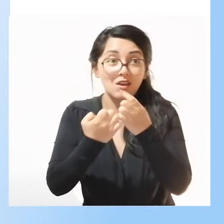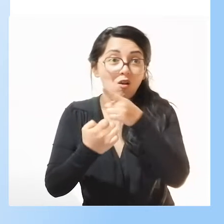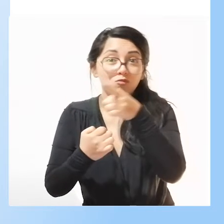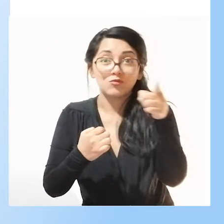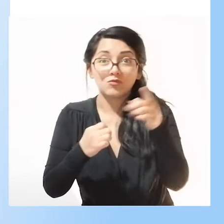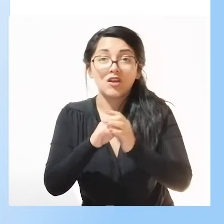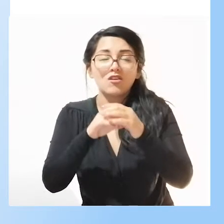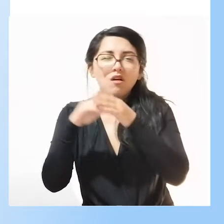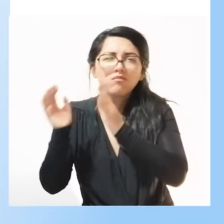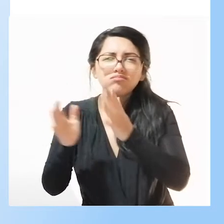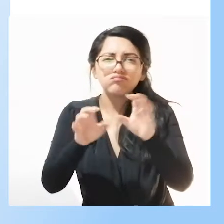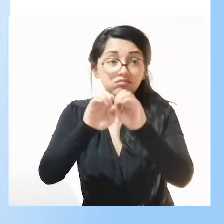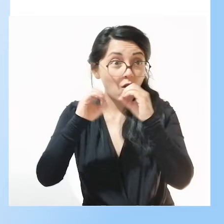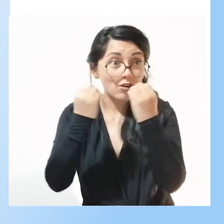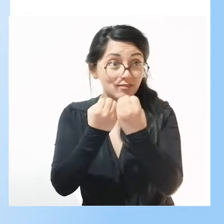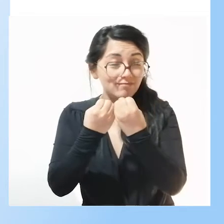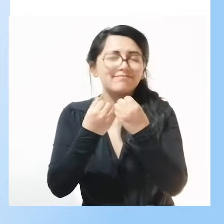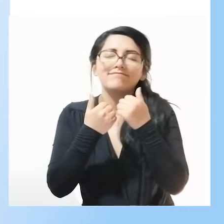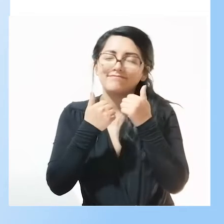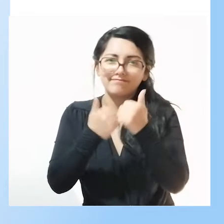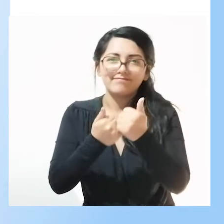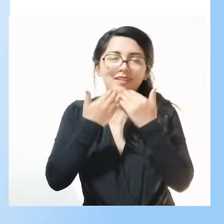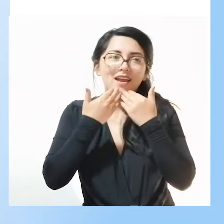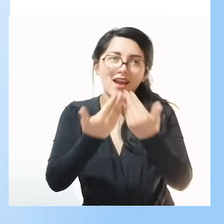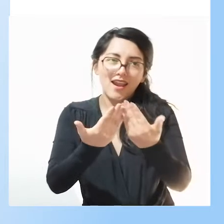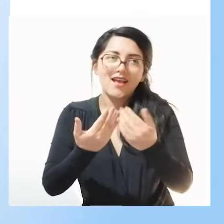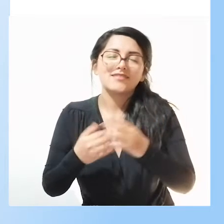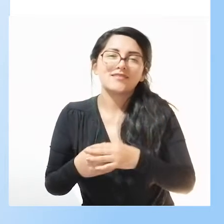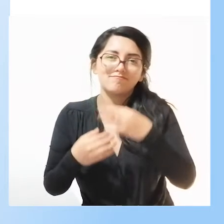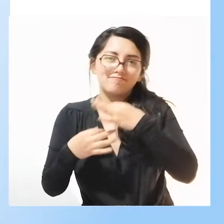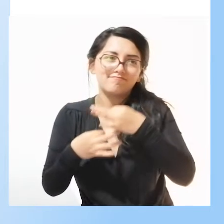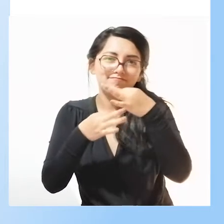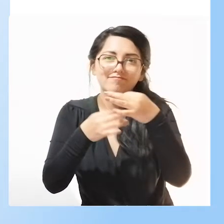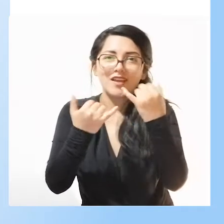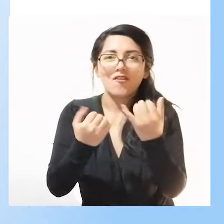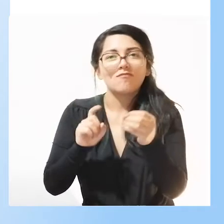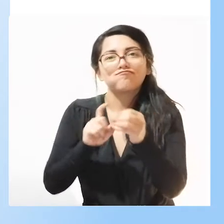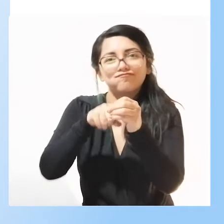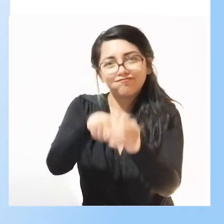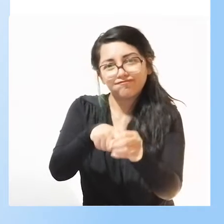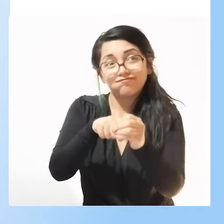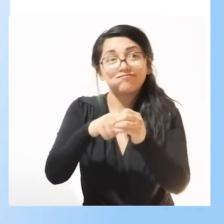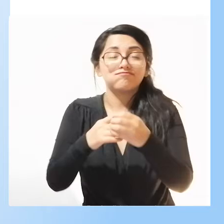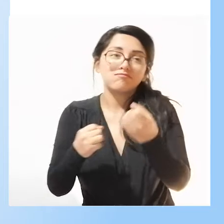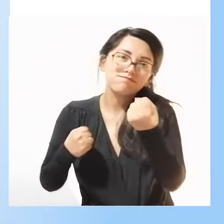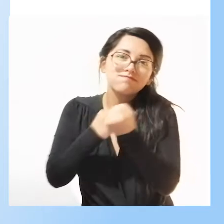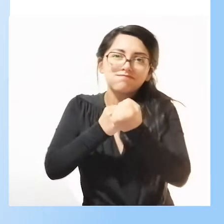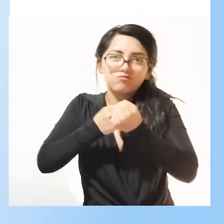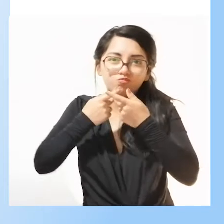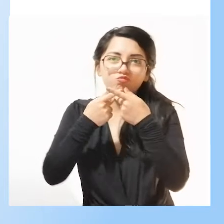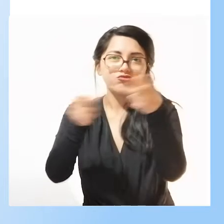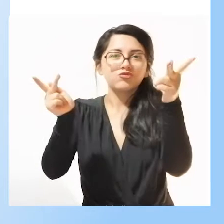este encuentro por ofrecerme esta oportunidad de participar en la difusión de